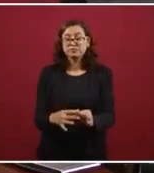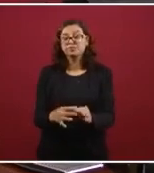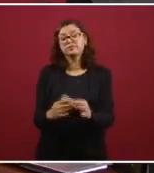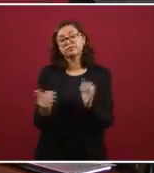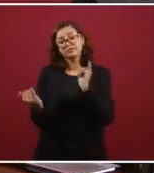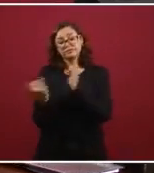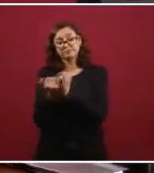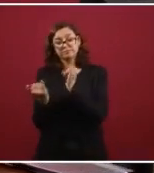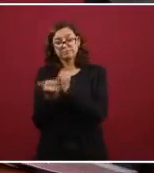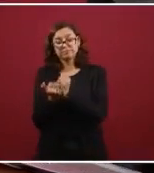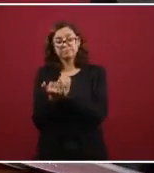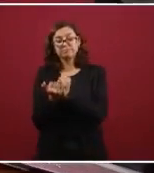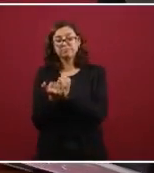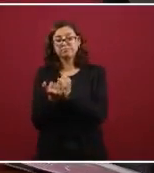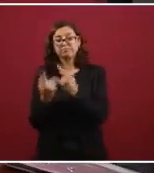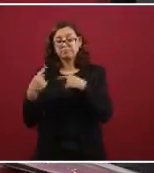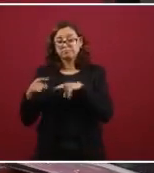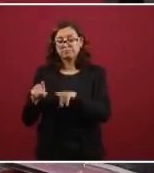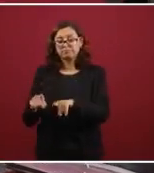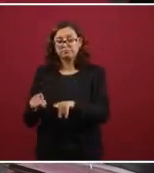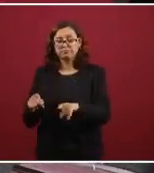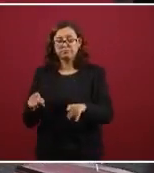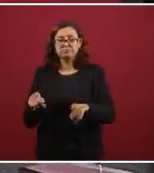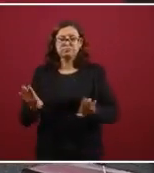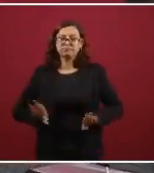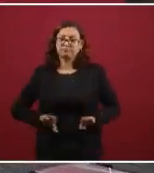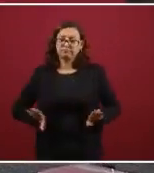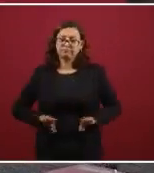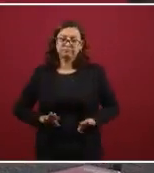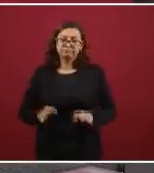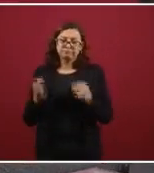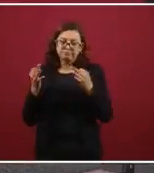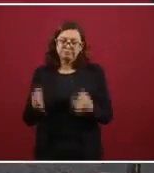actuemos con integridad.